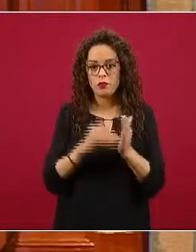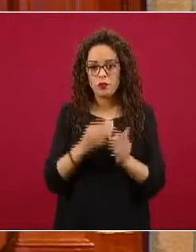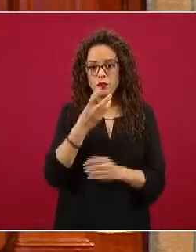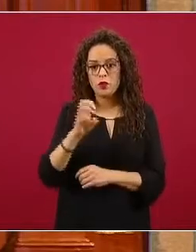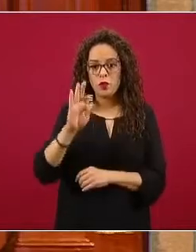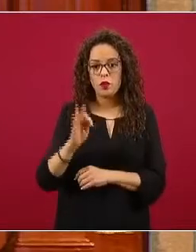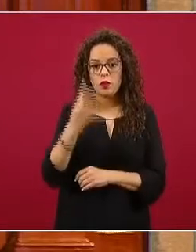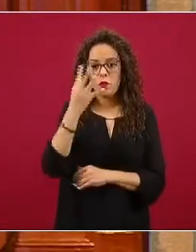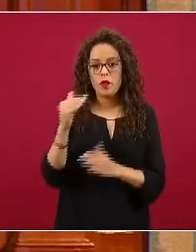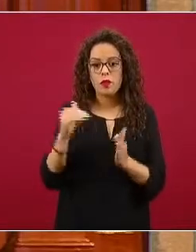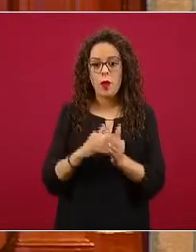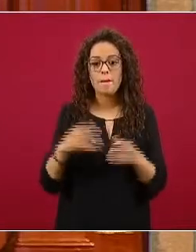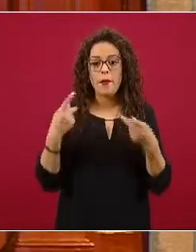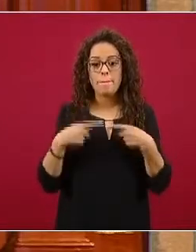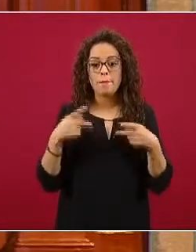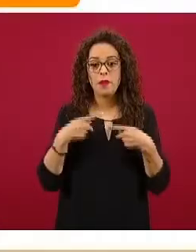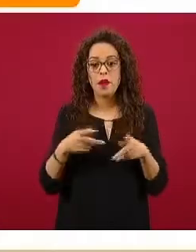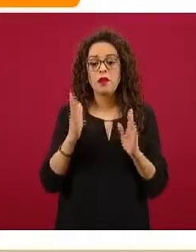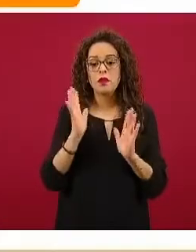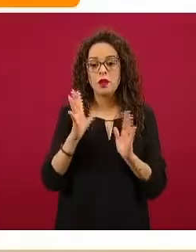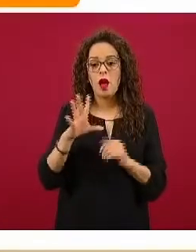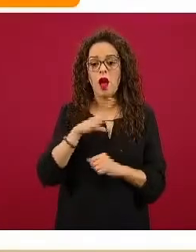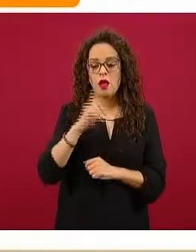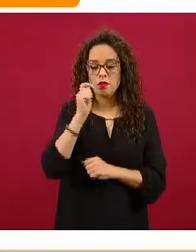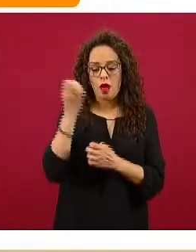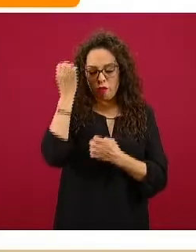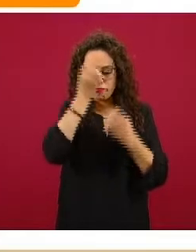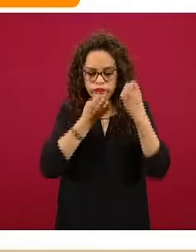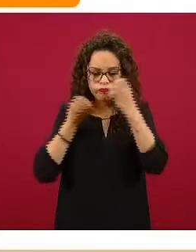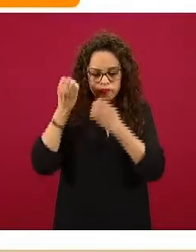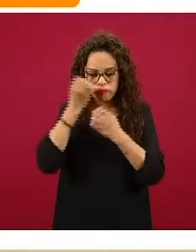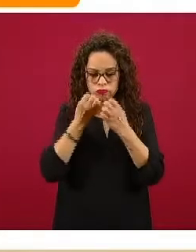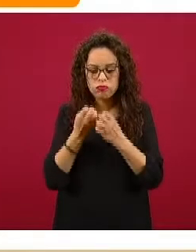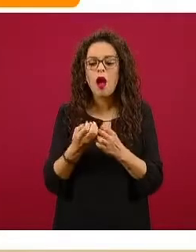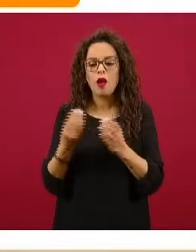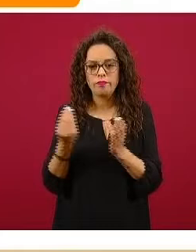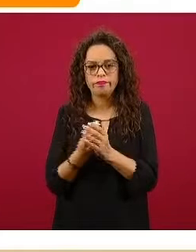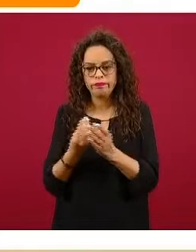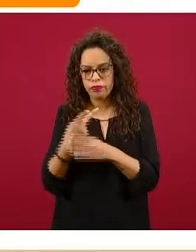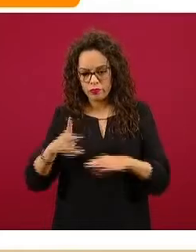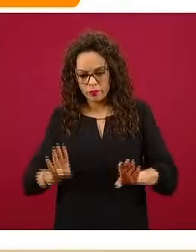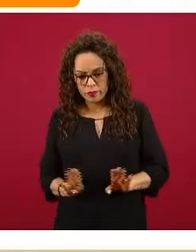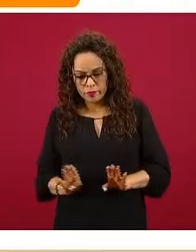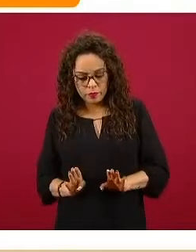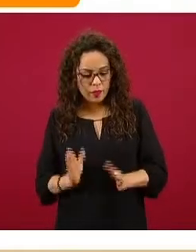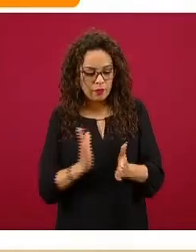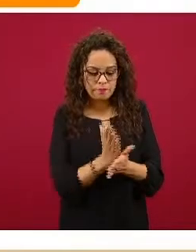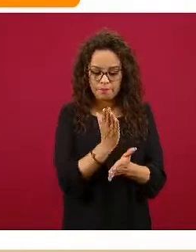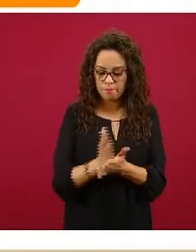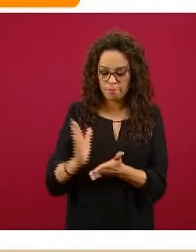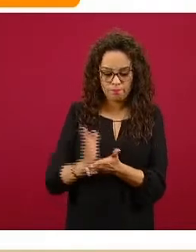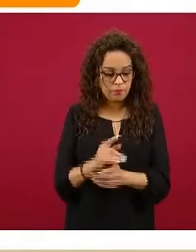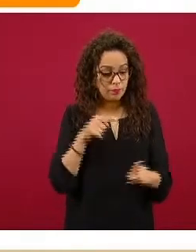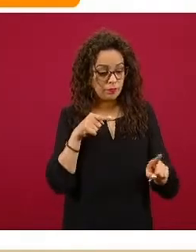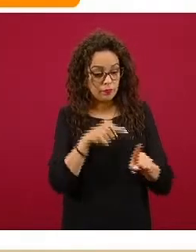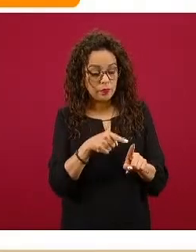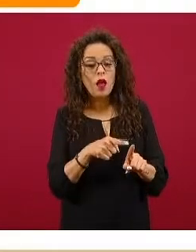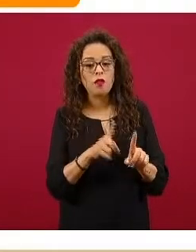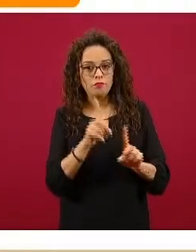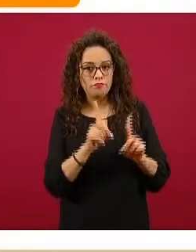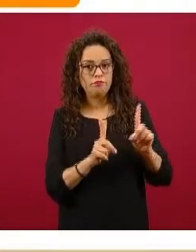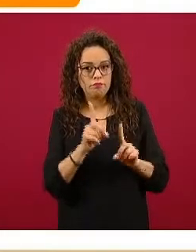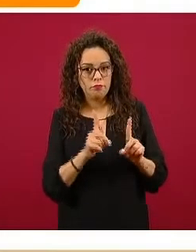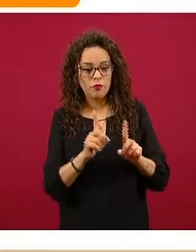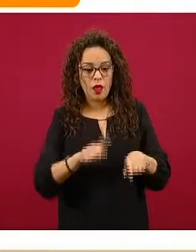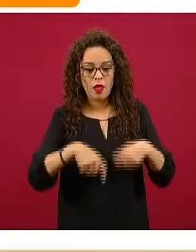2.344.000 las personas que han ingresado a los protocolos de estudio, han sido clasificadas como caso sospechoso, han recibido atención médica